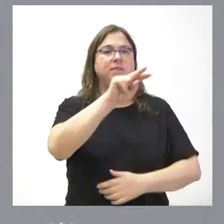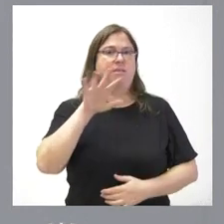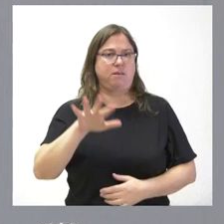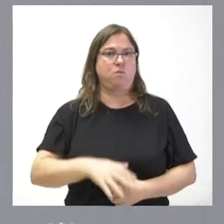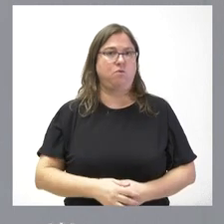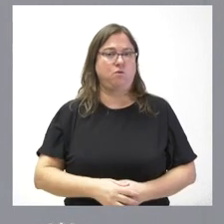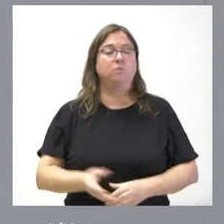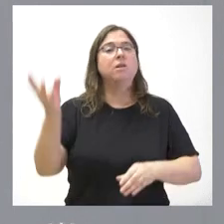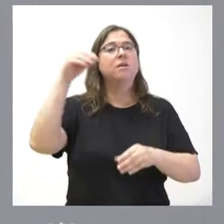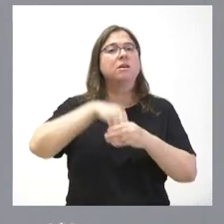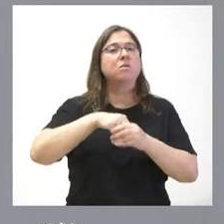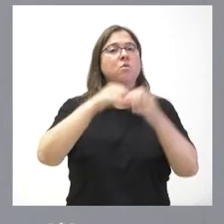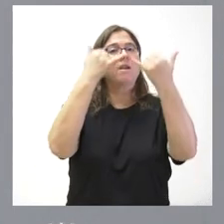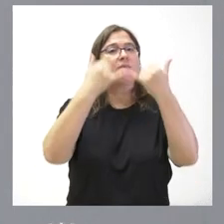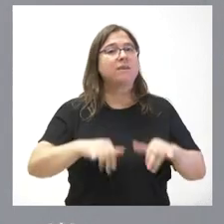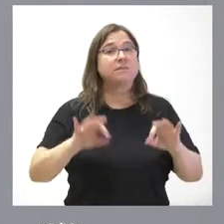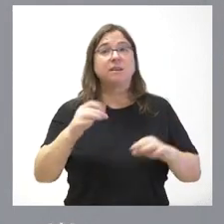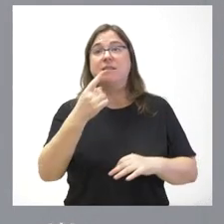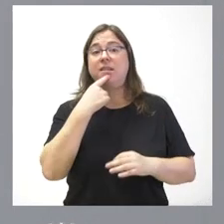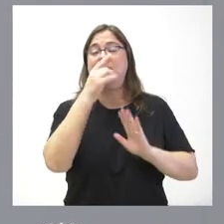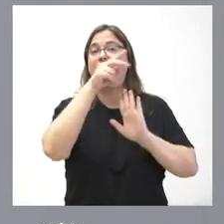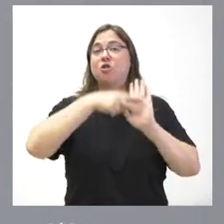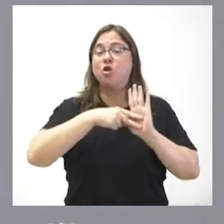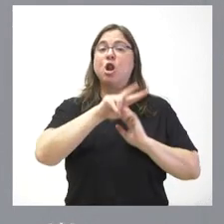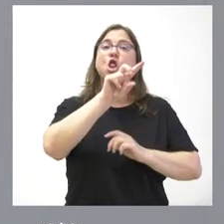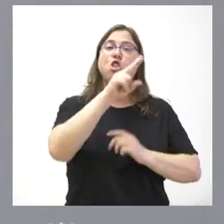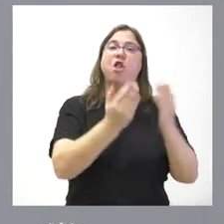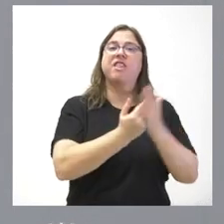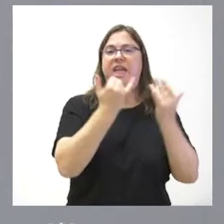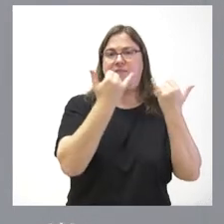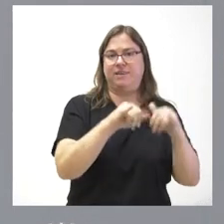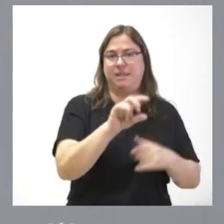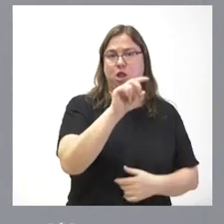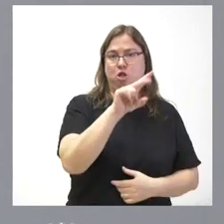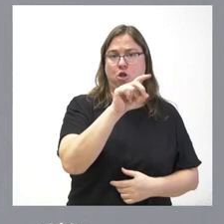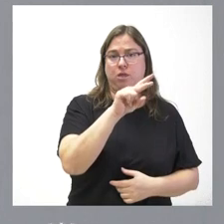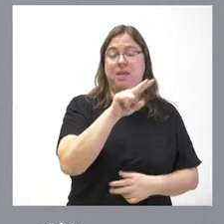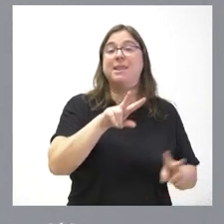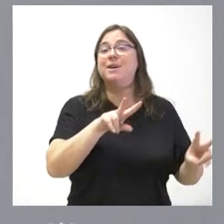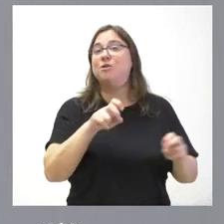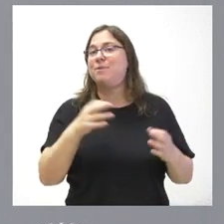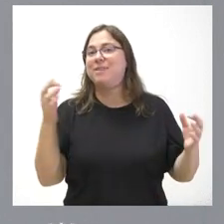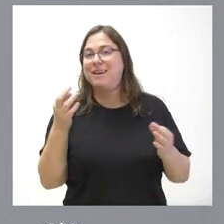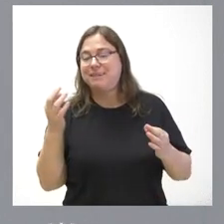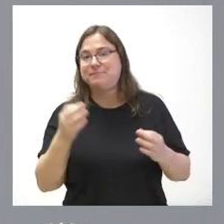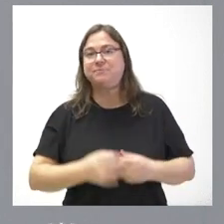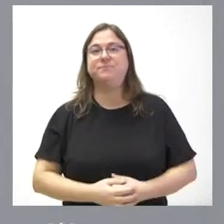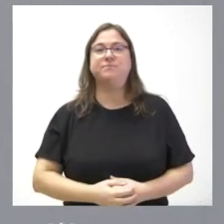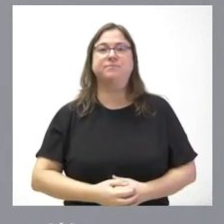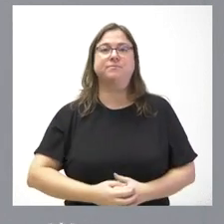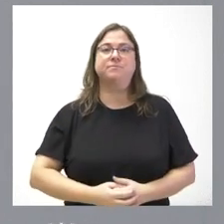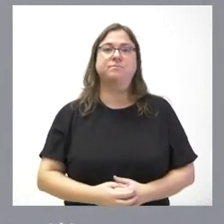que contempla como dice nuestra normativa 12 días festivos como principal novedad está el